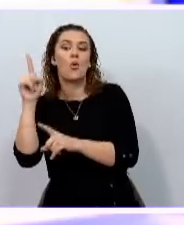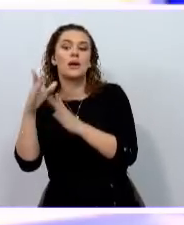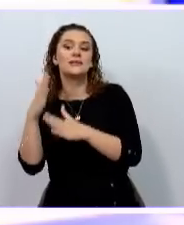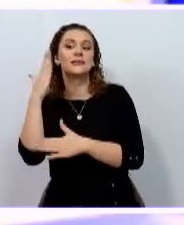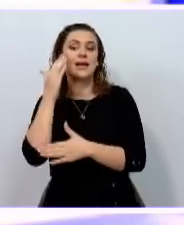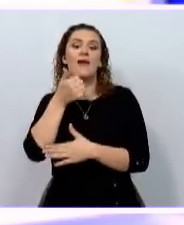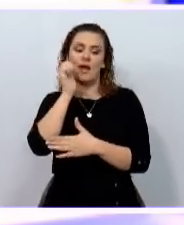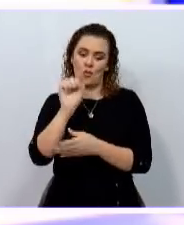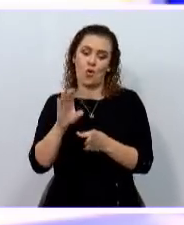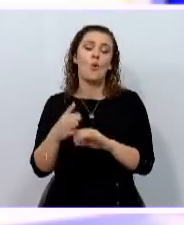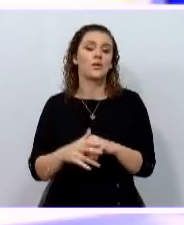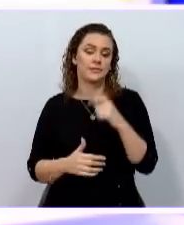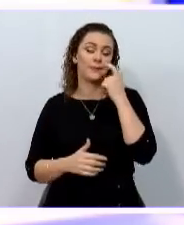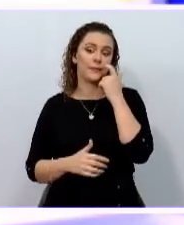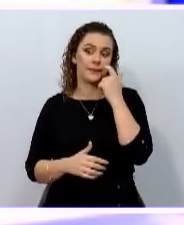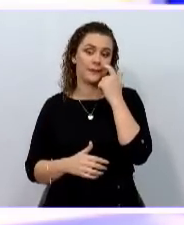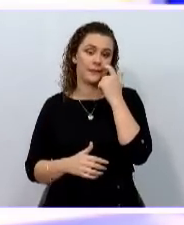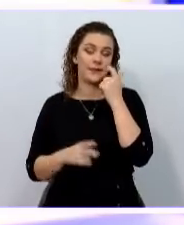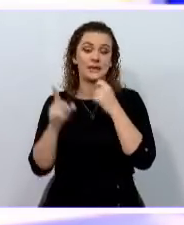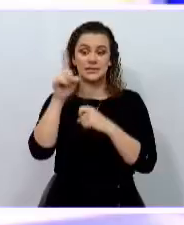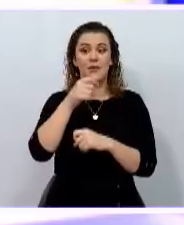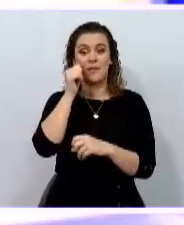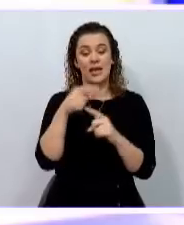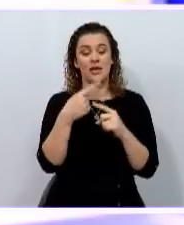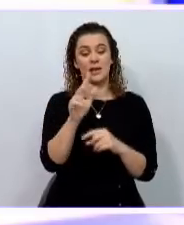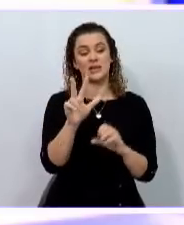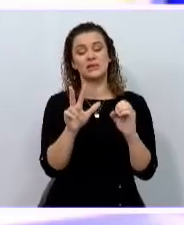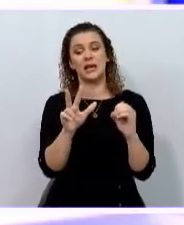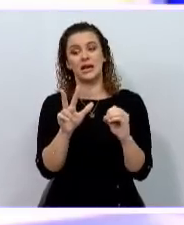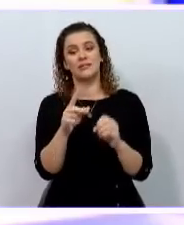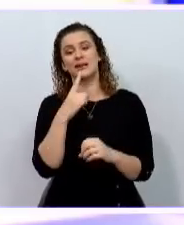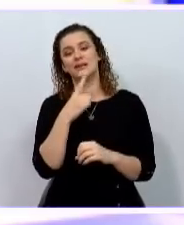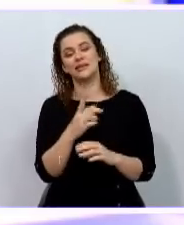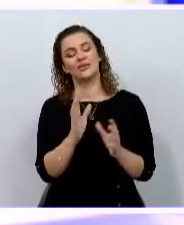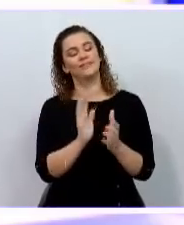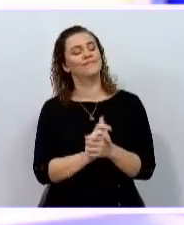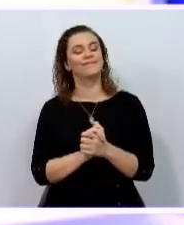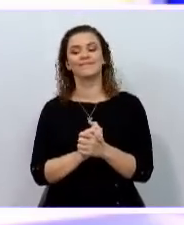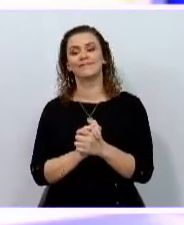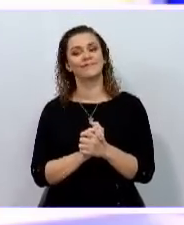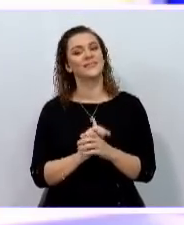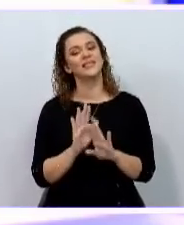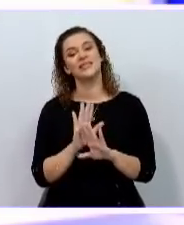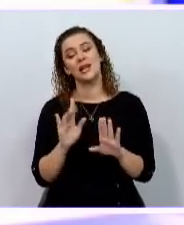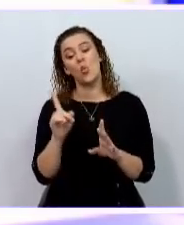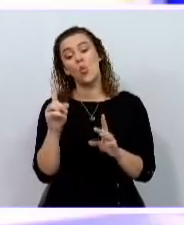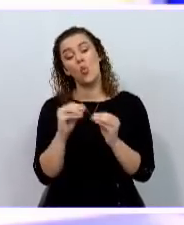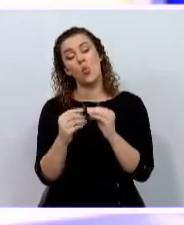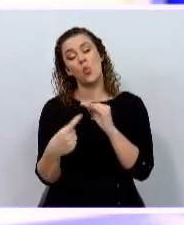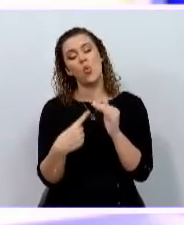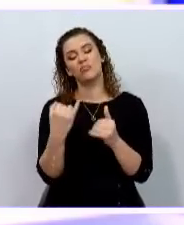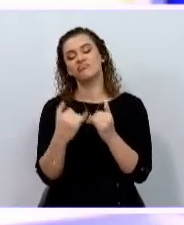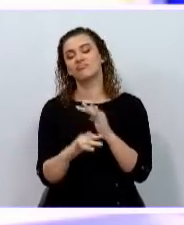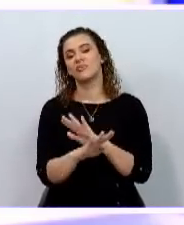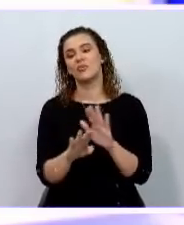saprissista sabe que ayer puede haber muerto Sí el Saprissa ayer después del 3-0 dijo muchachos si hay uno más se